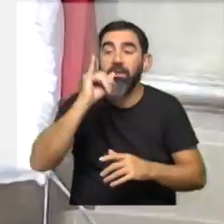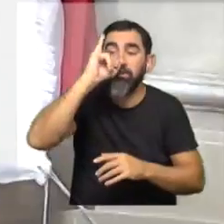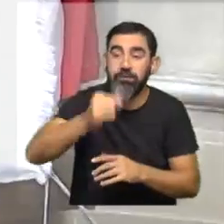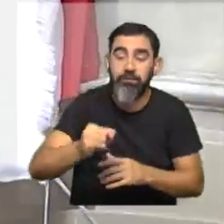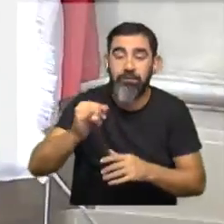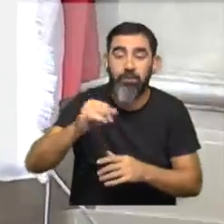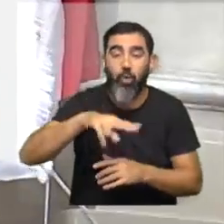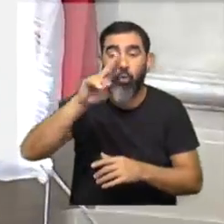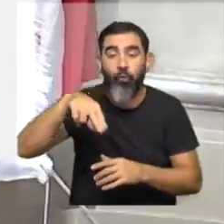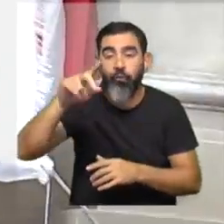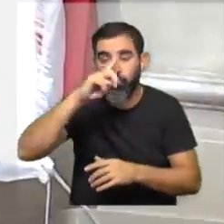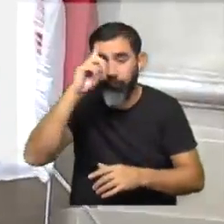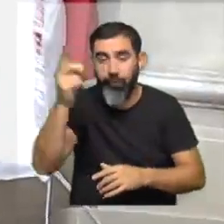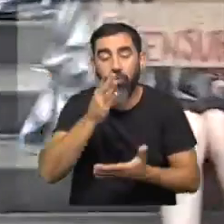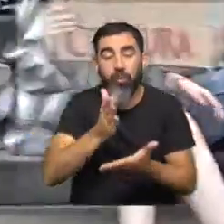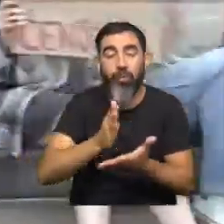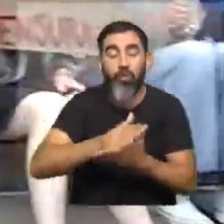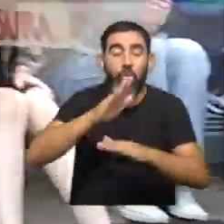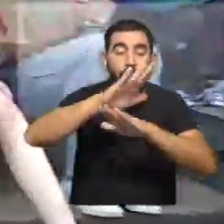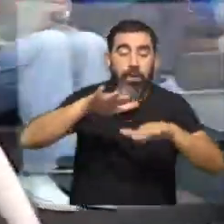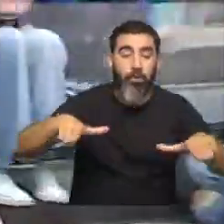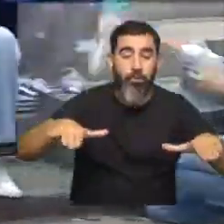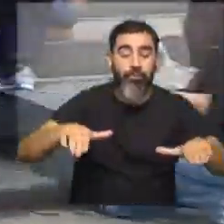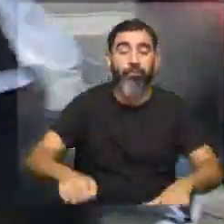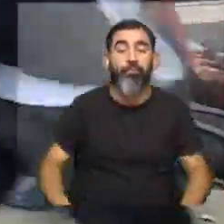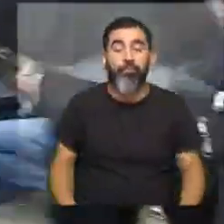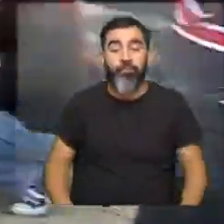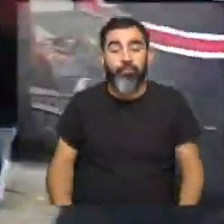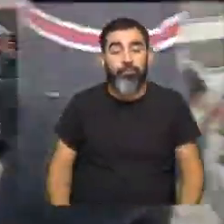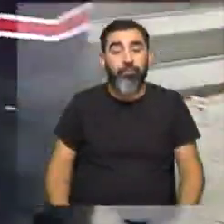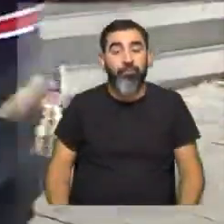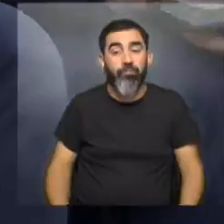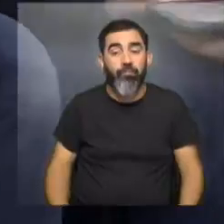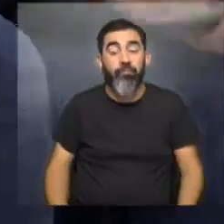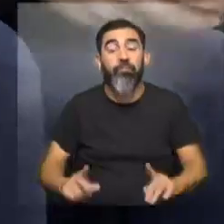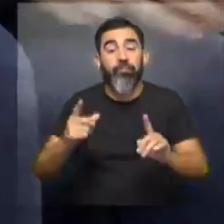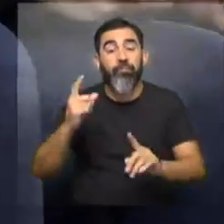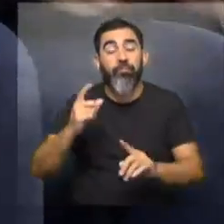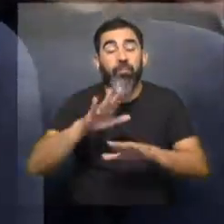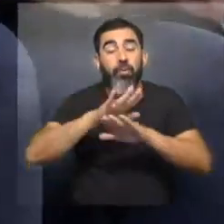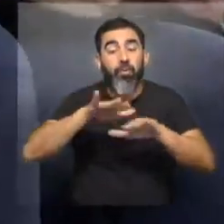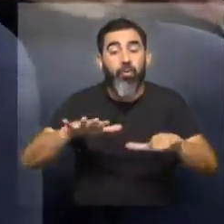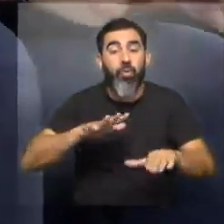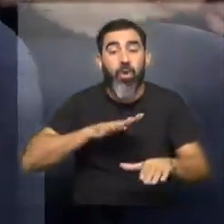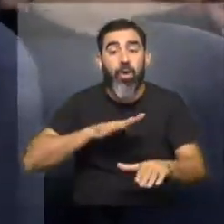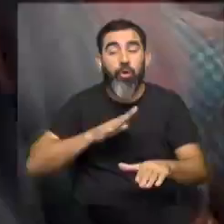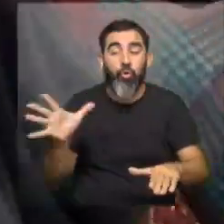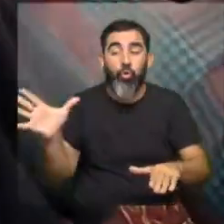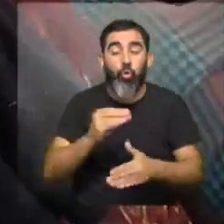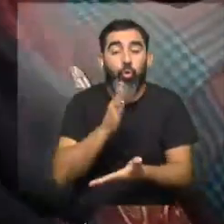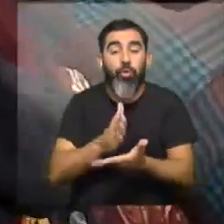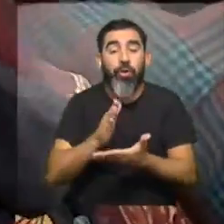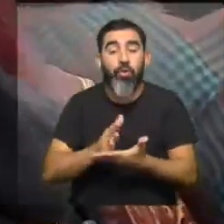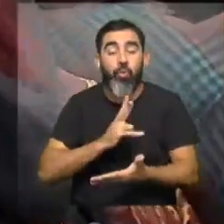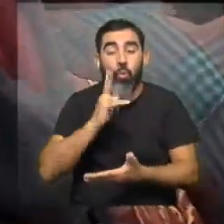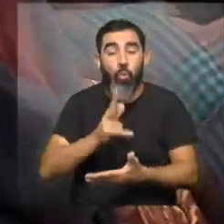la Convención Internacional sobre los Derechos del Niño y a una idea que es: los niños tienen todos los derechos humanos